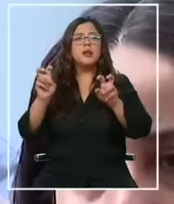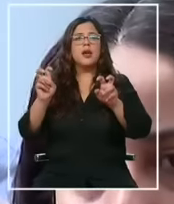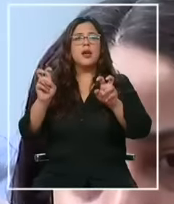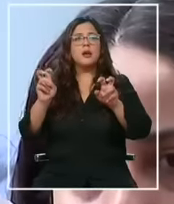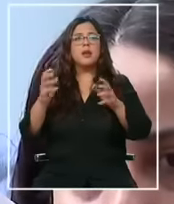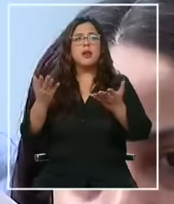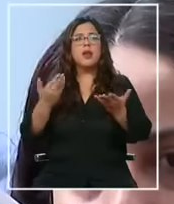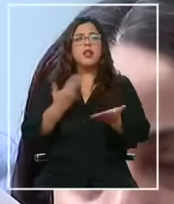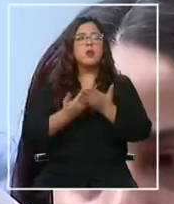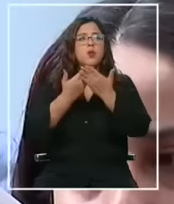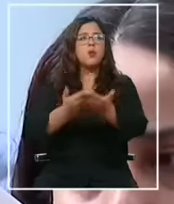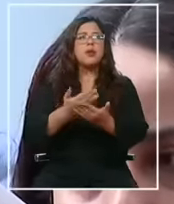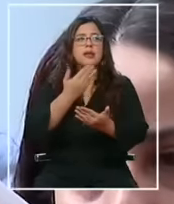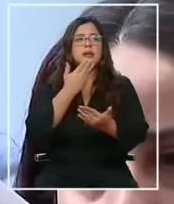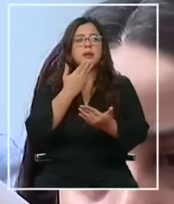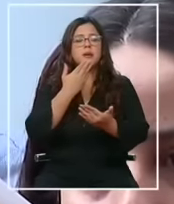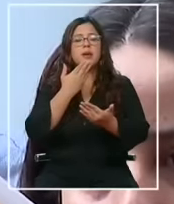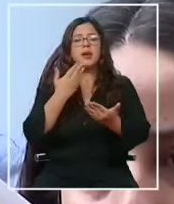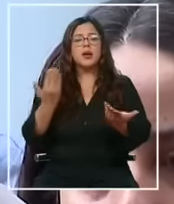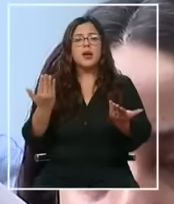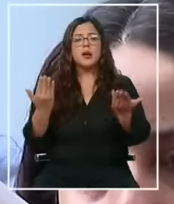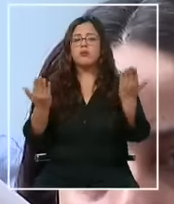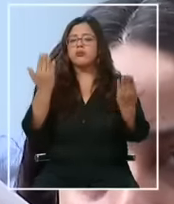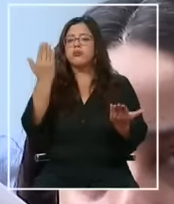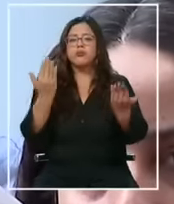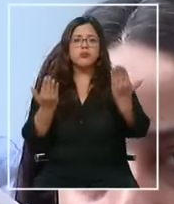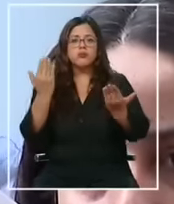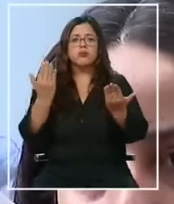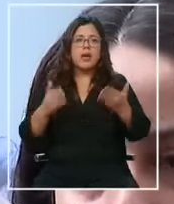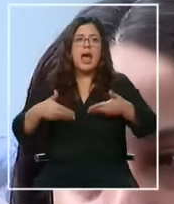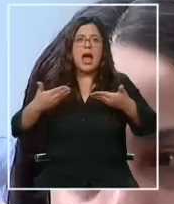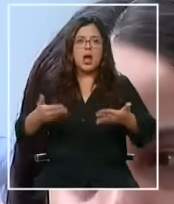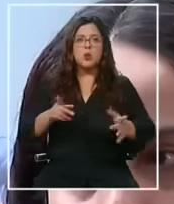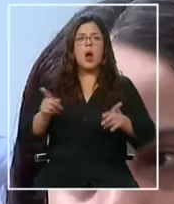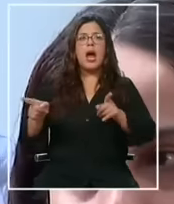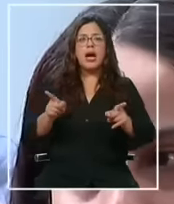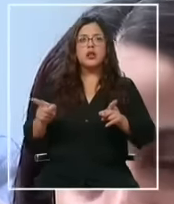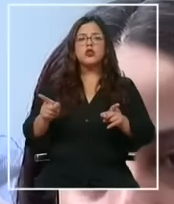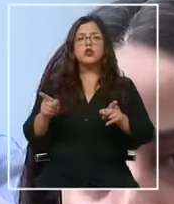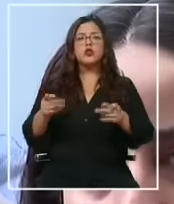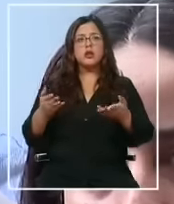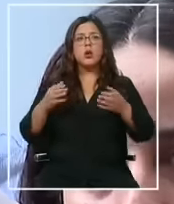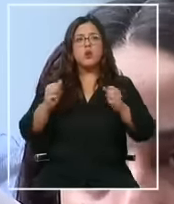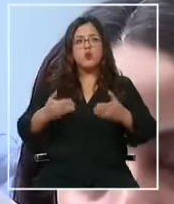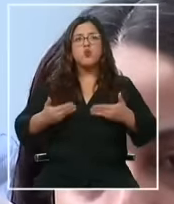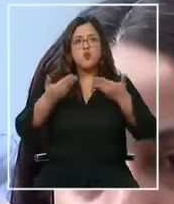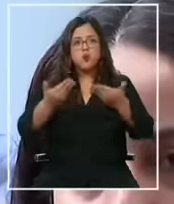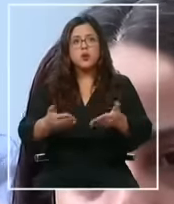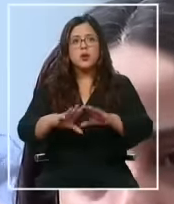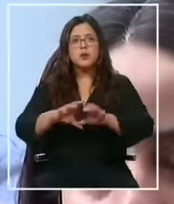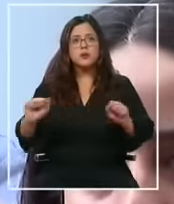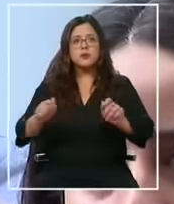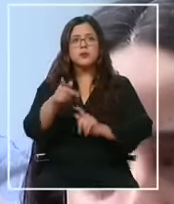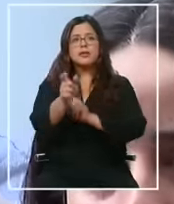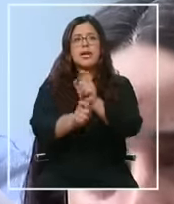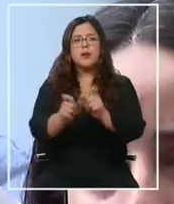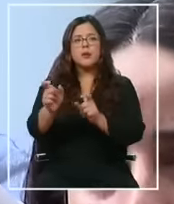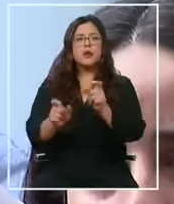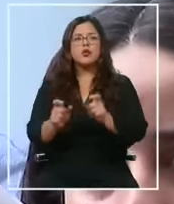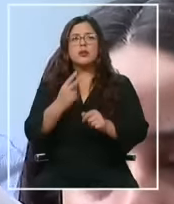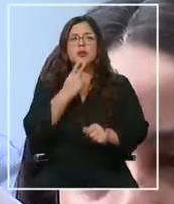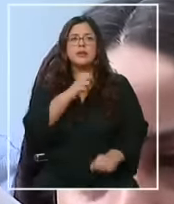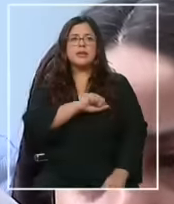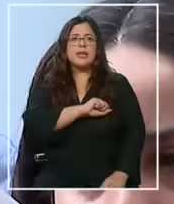vista, propuestas, pero sobre todo poner en la balanza lo que ha sido la actual gestión y lo que podemos ofrecer y comprometer a la gente que vive